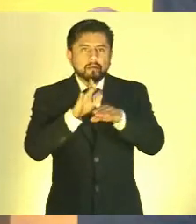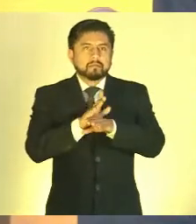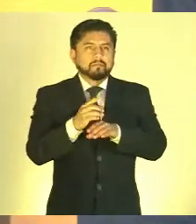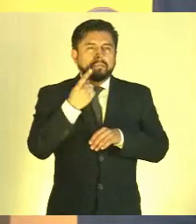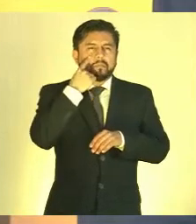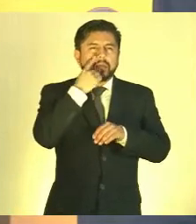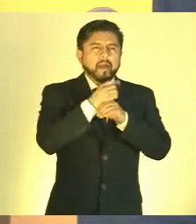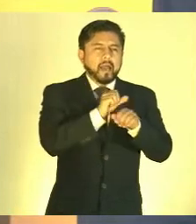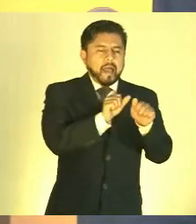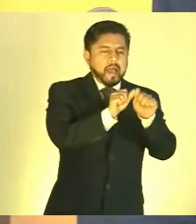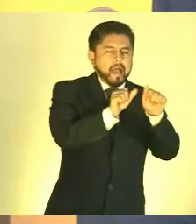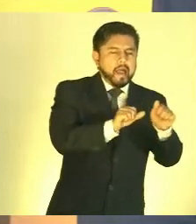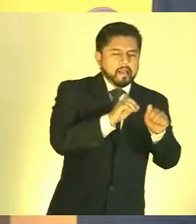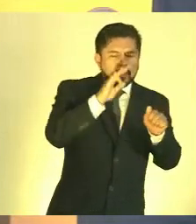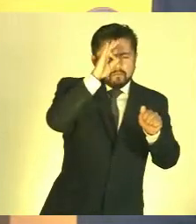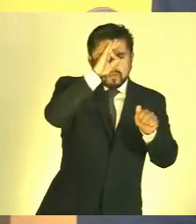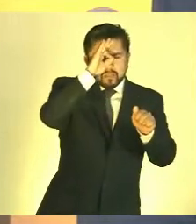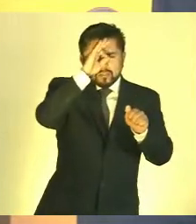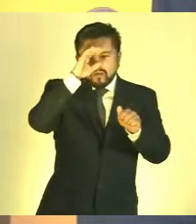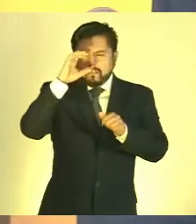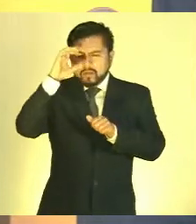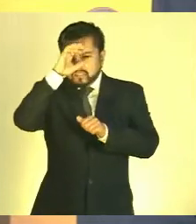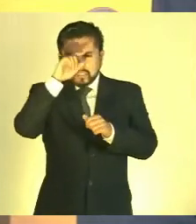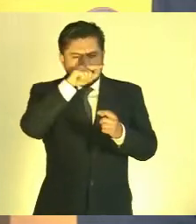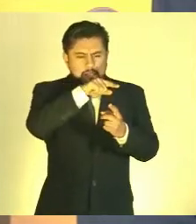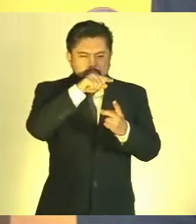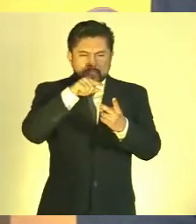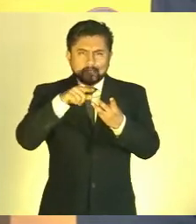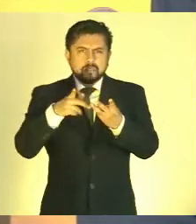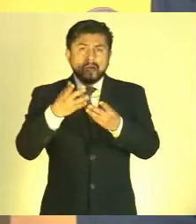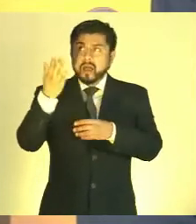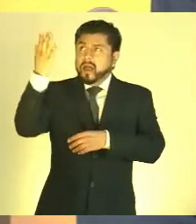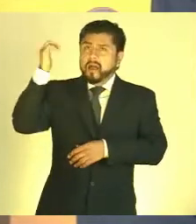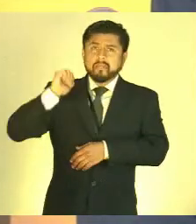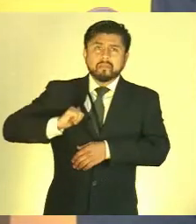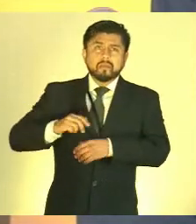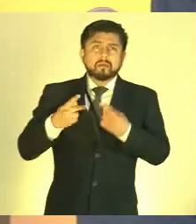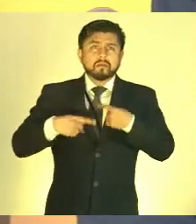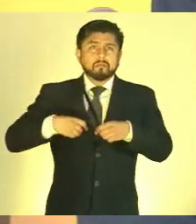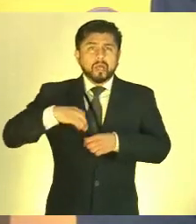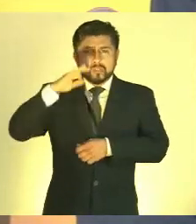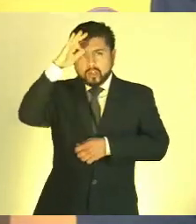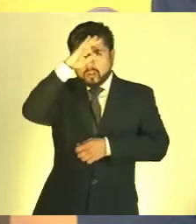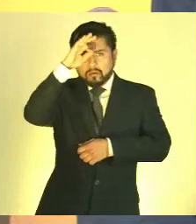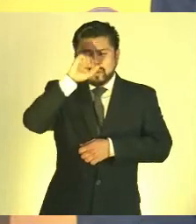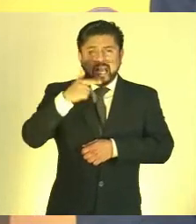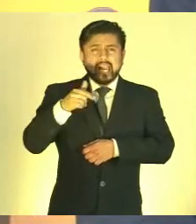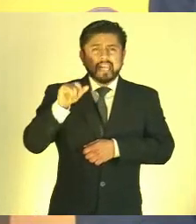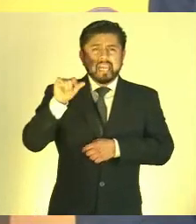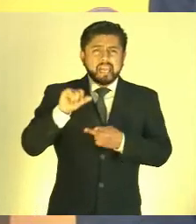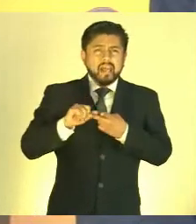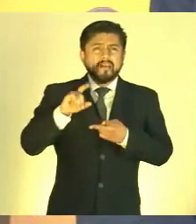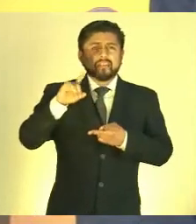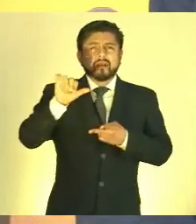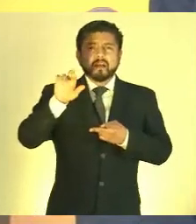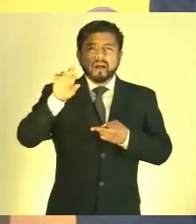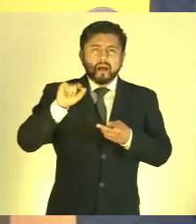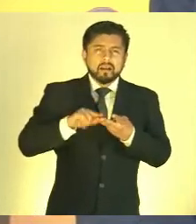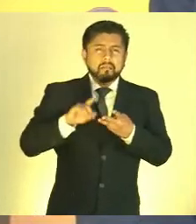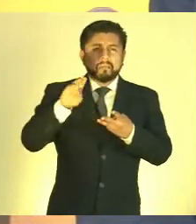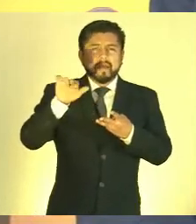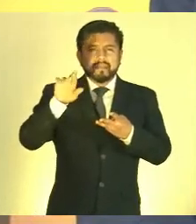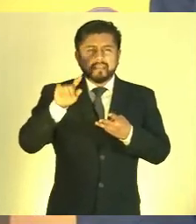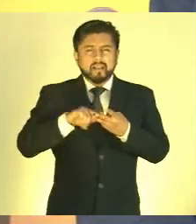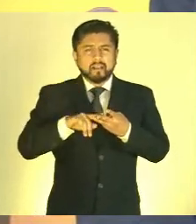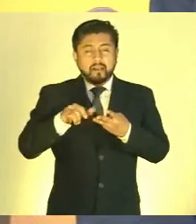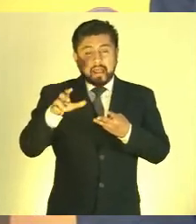el arte, filosofía, ciencia, no la conocían Empédocles, Dante, Leonardo, Galileo, Descartes,